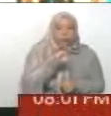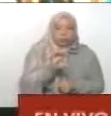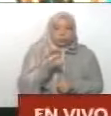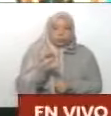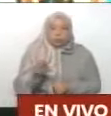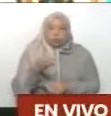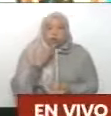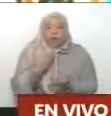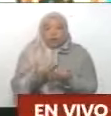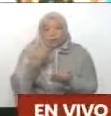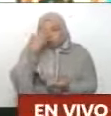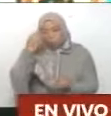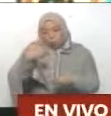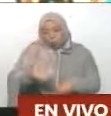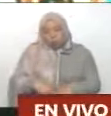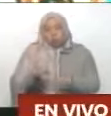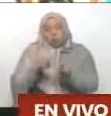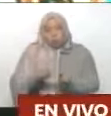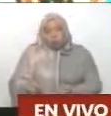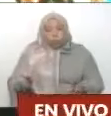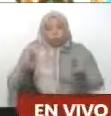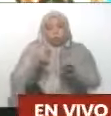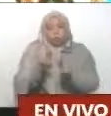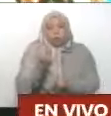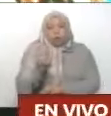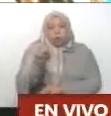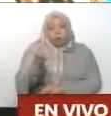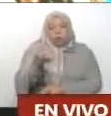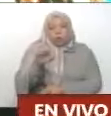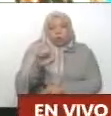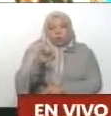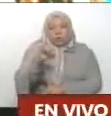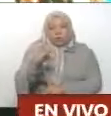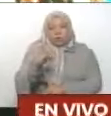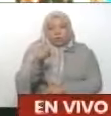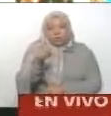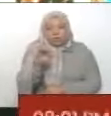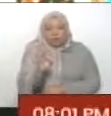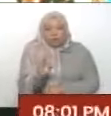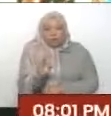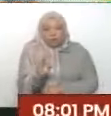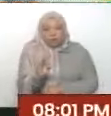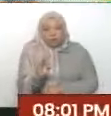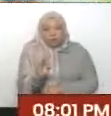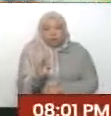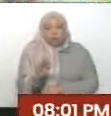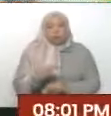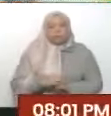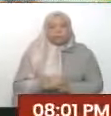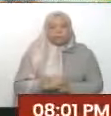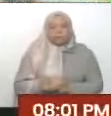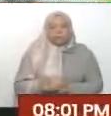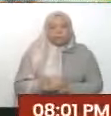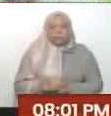a los acuerdos de la OIT. Exactamente. Punto a favor, Pedro Sazones. Excelente.